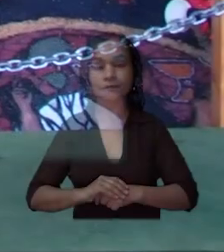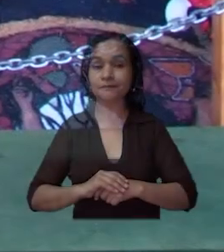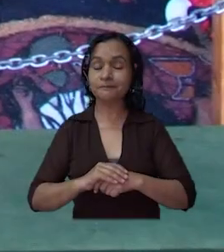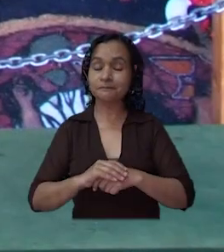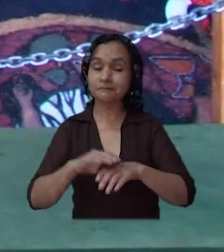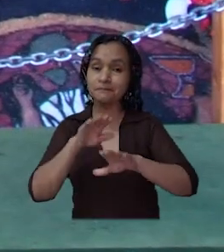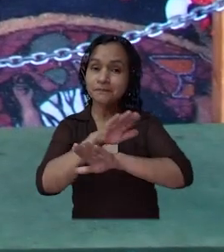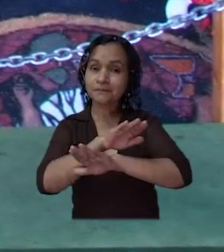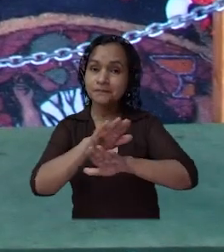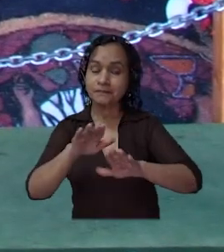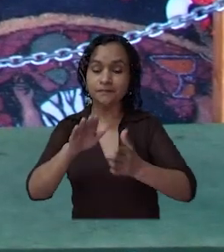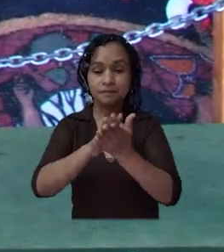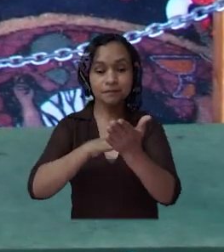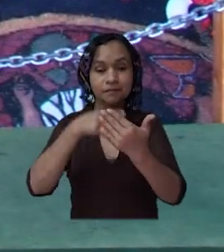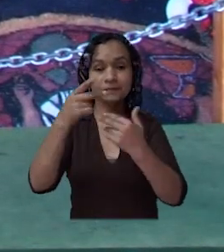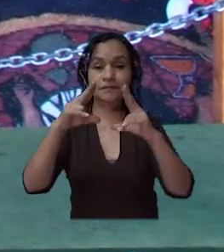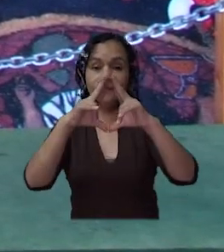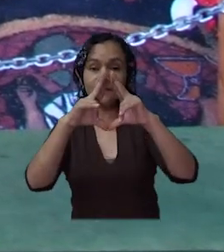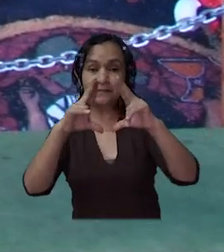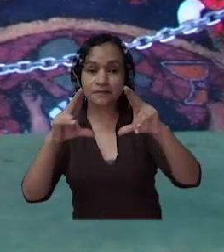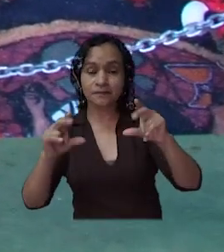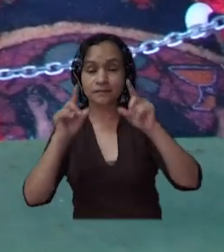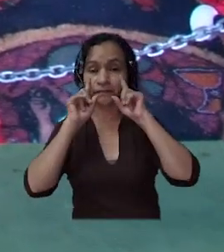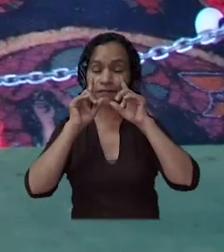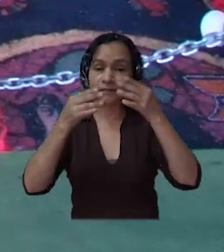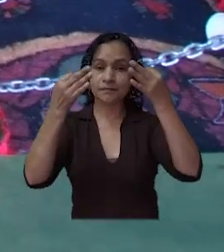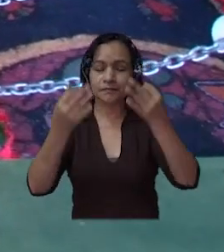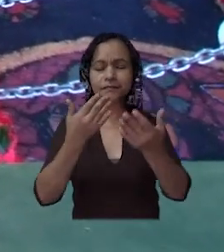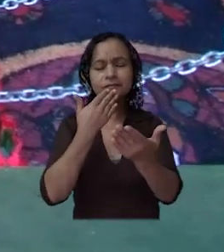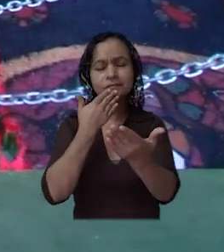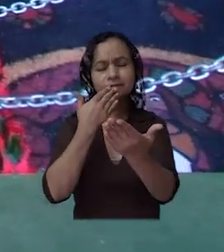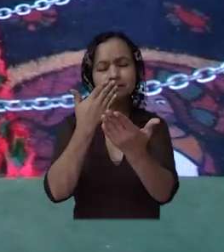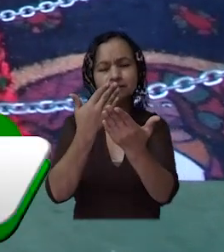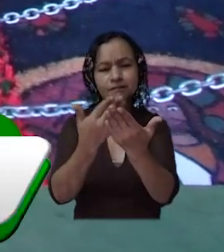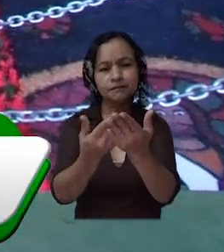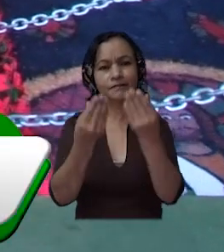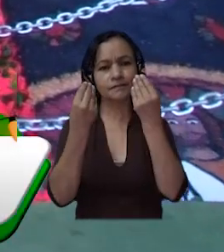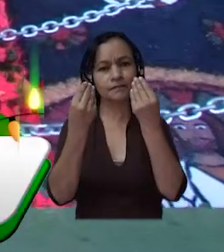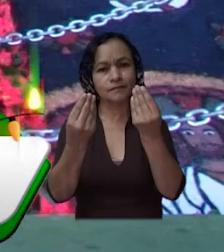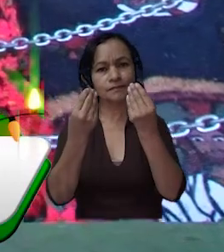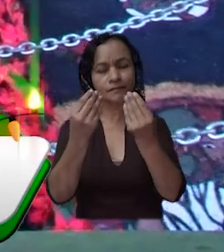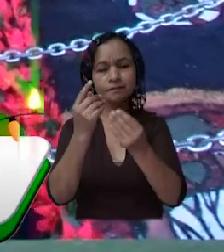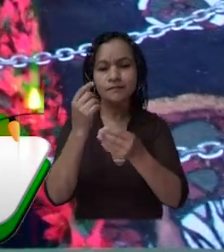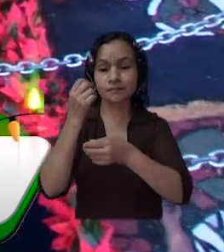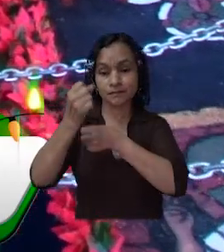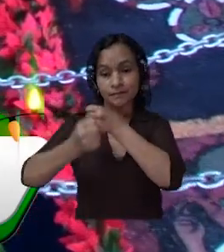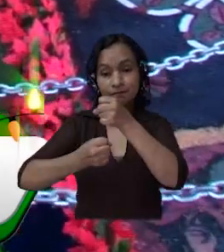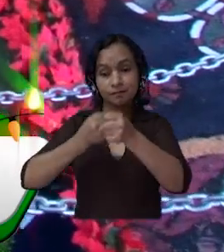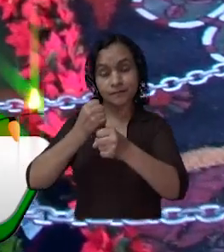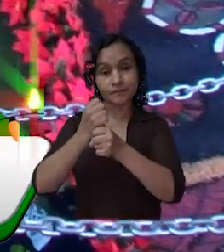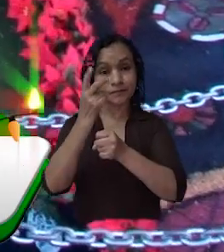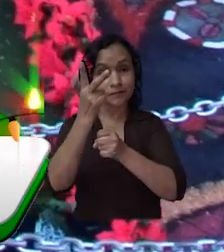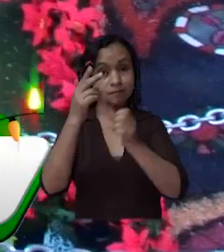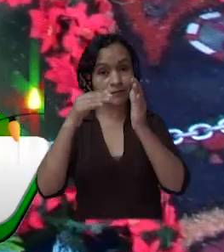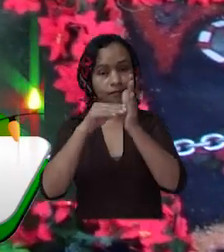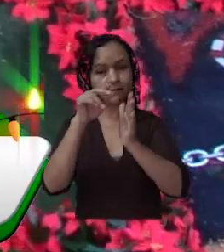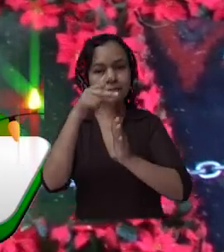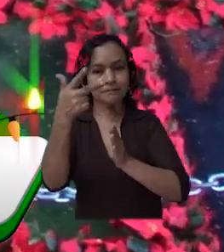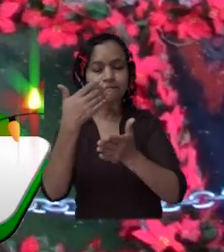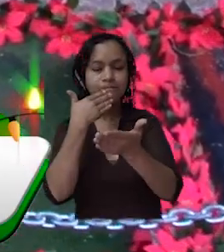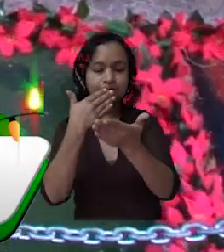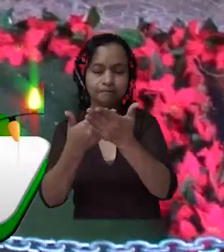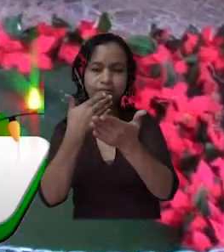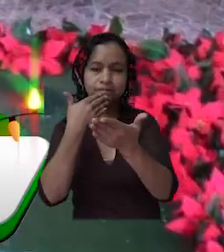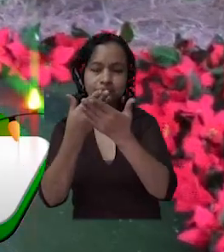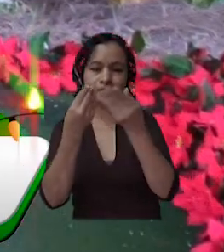Hemos llegado al final de su programa Nicaragua Linda y Segura. Agradecemos su sintonía por todo este año 2018. Esperamos